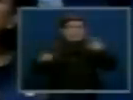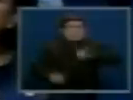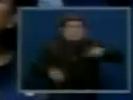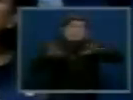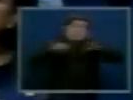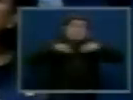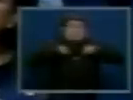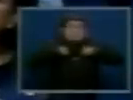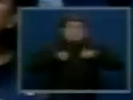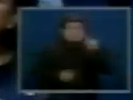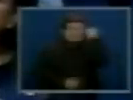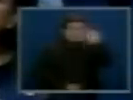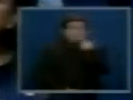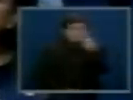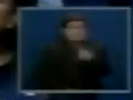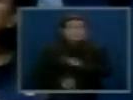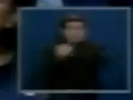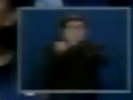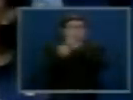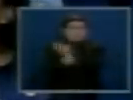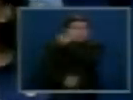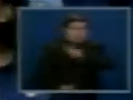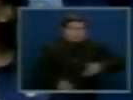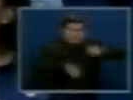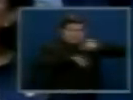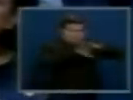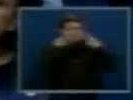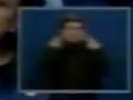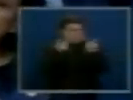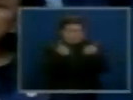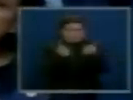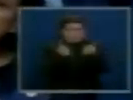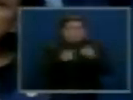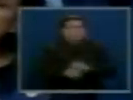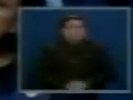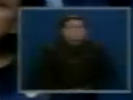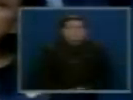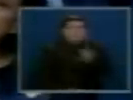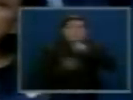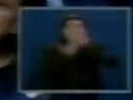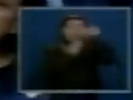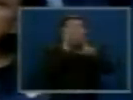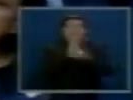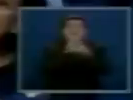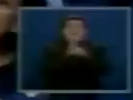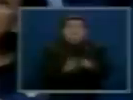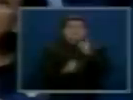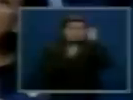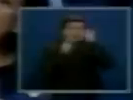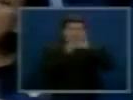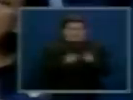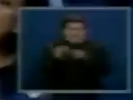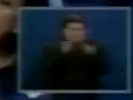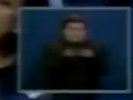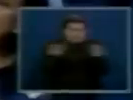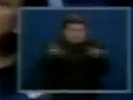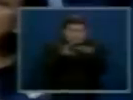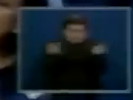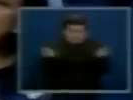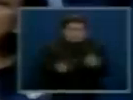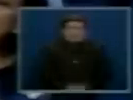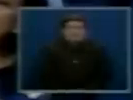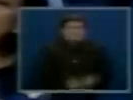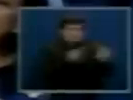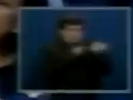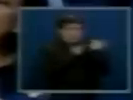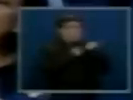en ese sentido anuncio que el Poder Ejecutivo remitirá en el más breve plazo posible un proyecto de ley que puntualice la rendición de cuentas y la